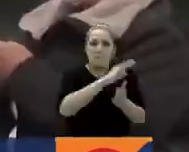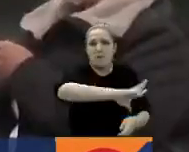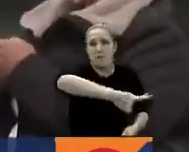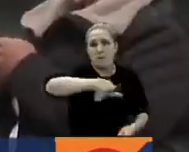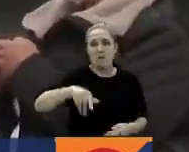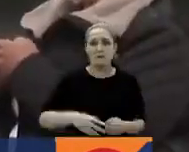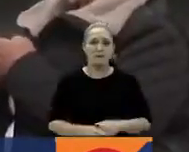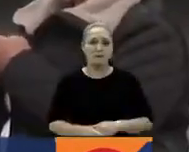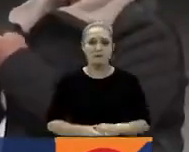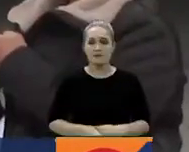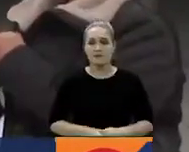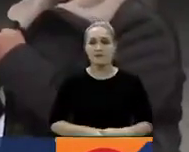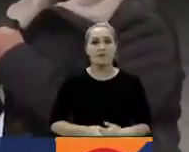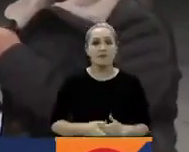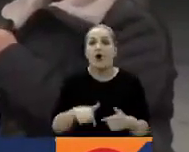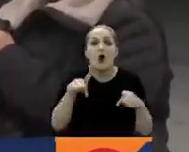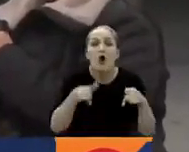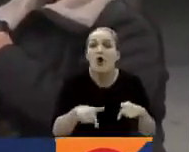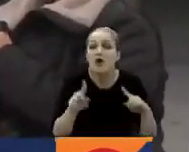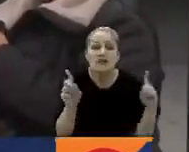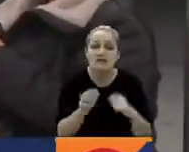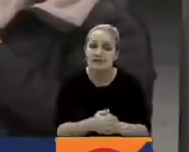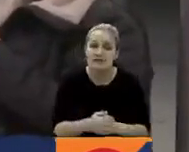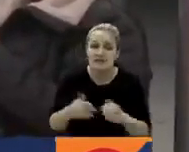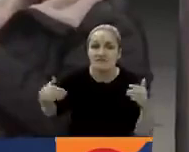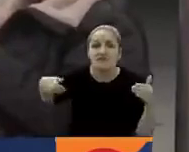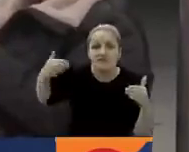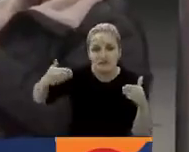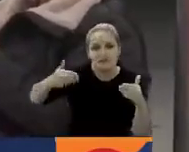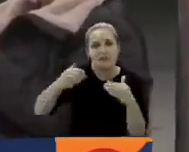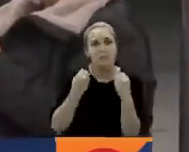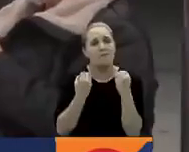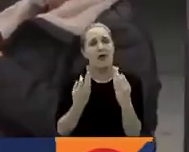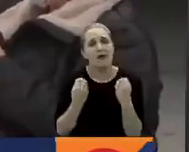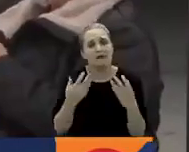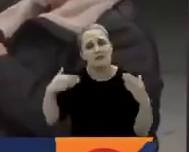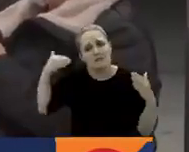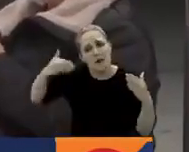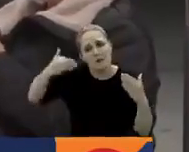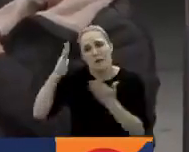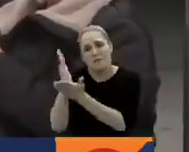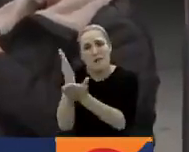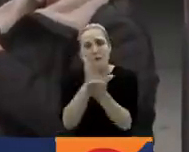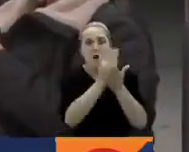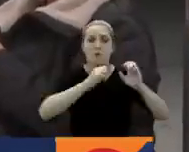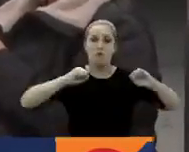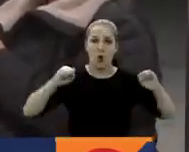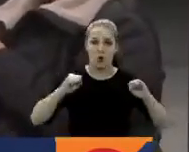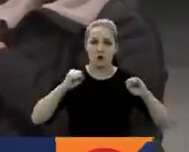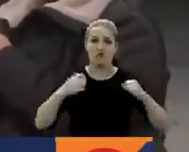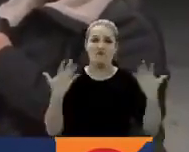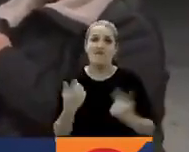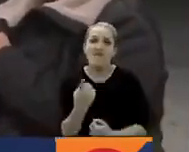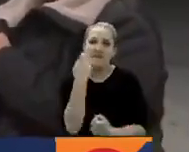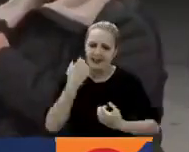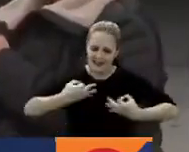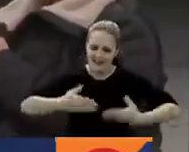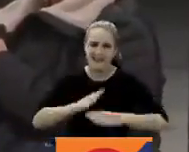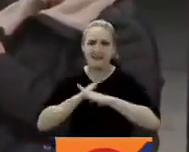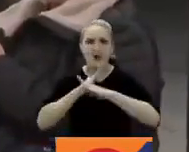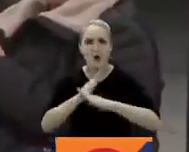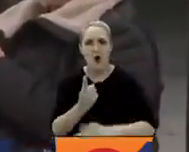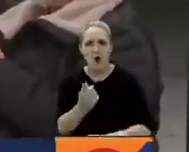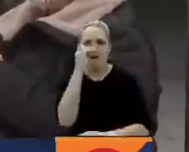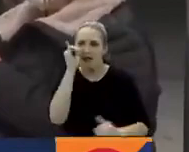estrada. No es solo por hoy, es una temática que se ha repetido muchas veces a nivel de Bogotá. Hace más falta seguridad y falta